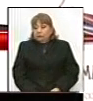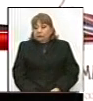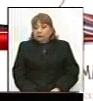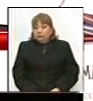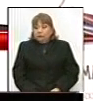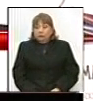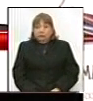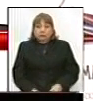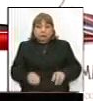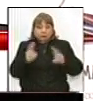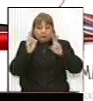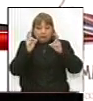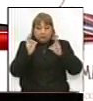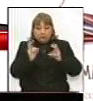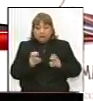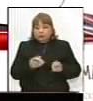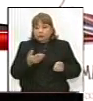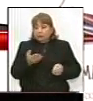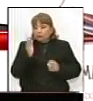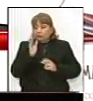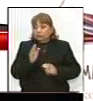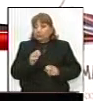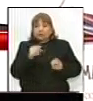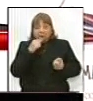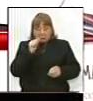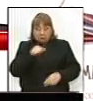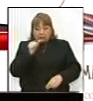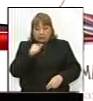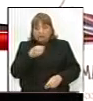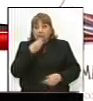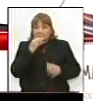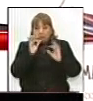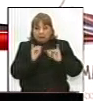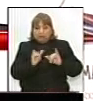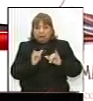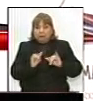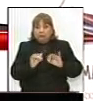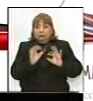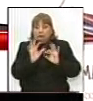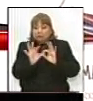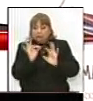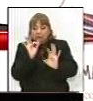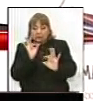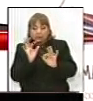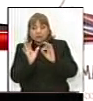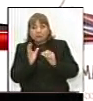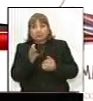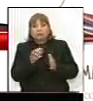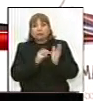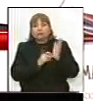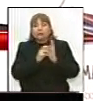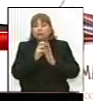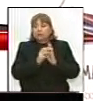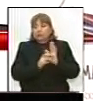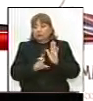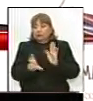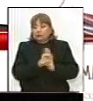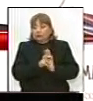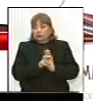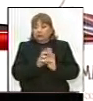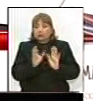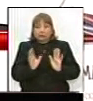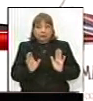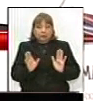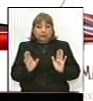algunos de los temas que han estado exponiendo los colegas, de que sí se mantendría de carácter exclusivo el presentar proyectos de ley de reforma constitucional,